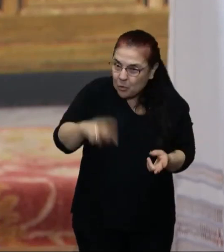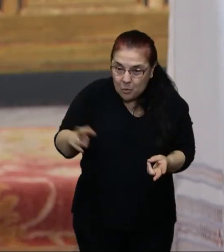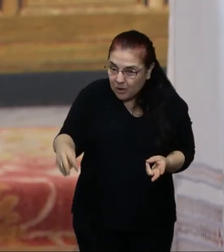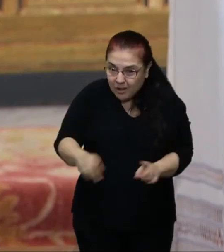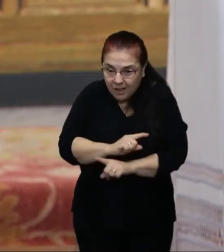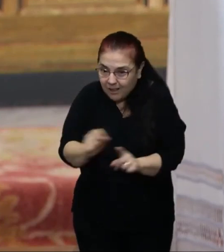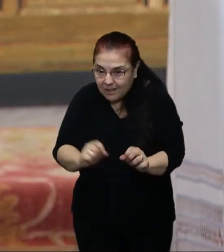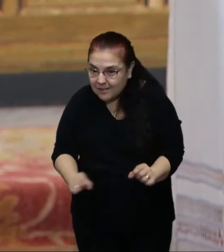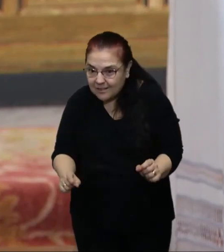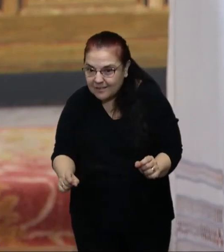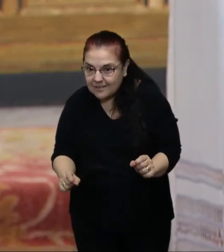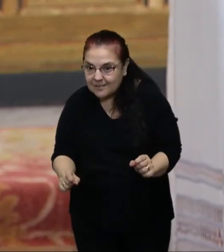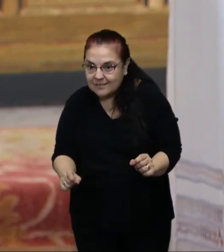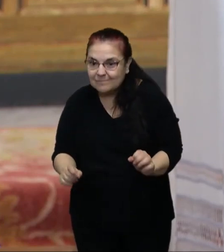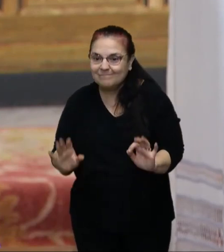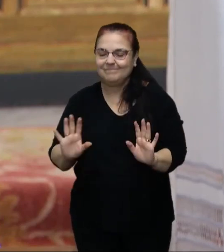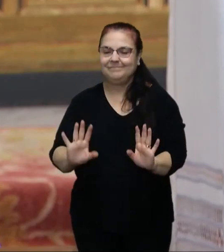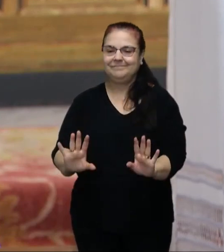Pues